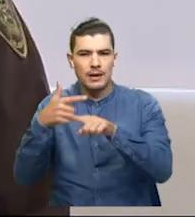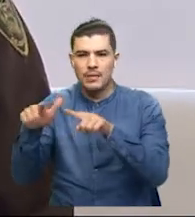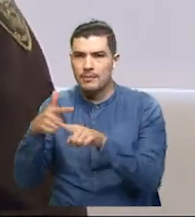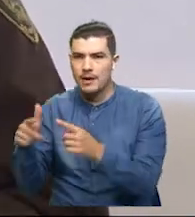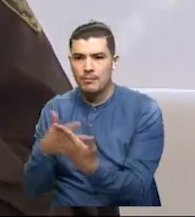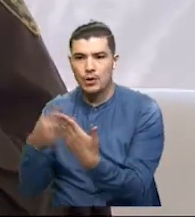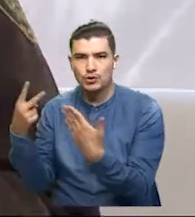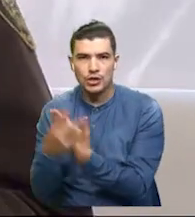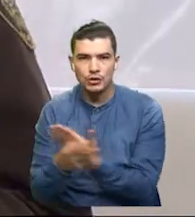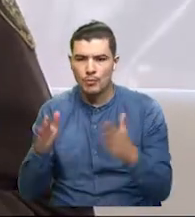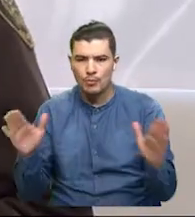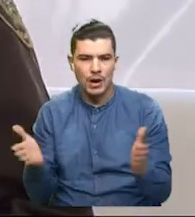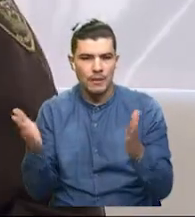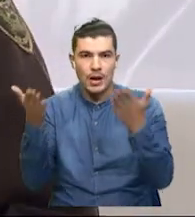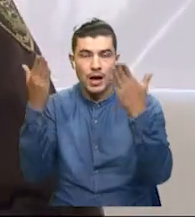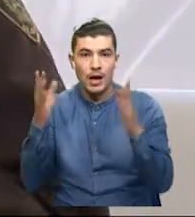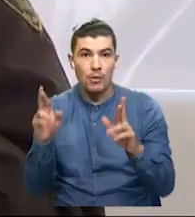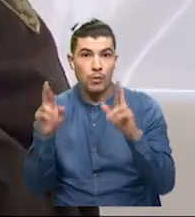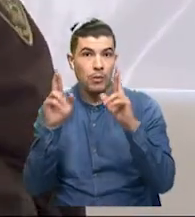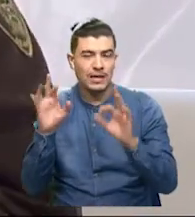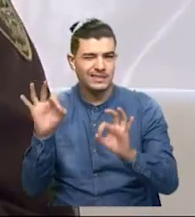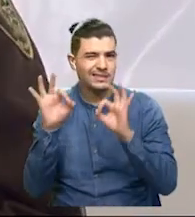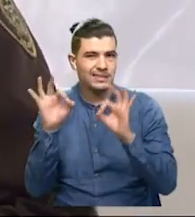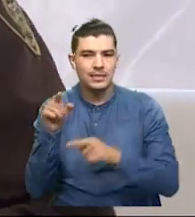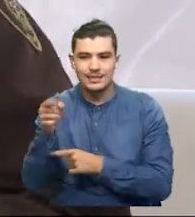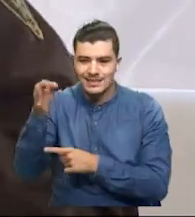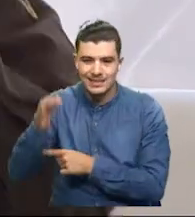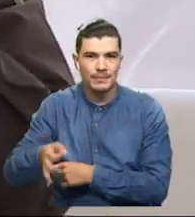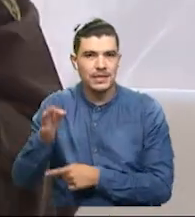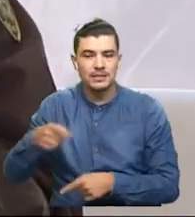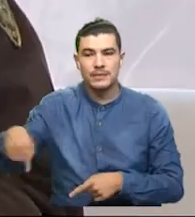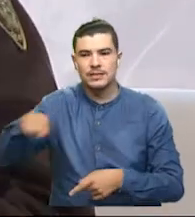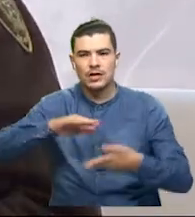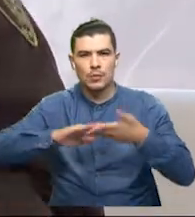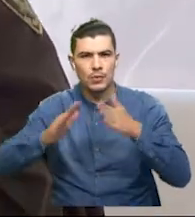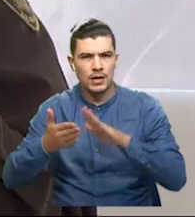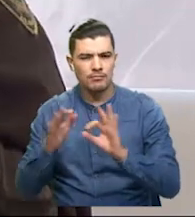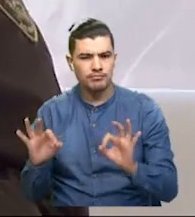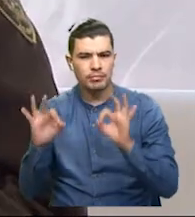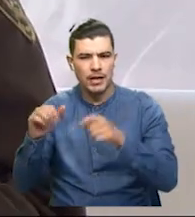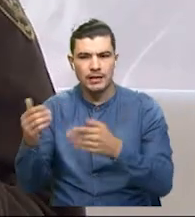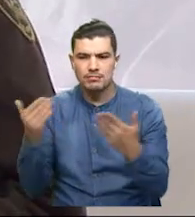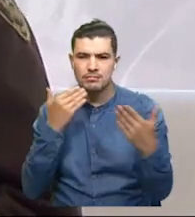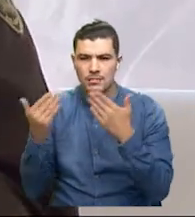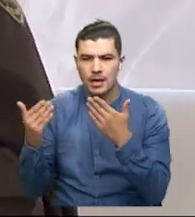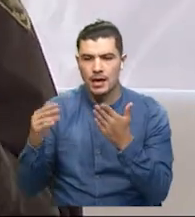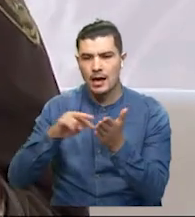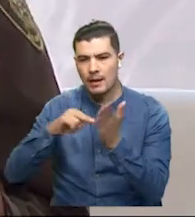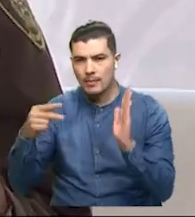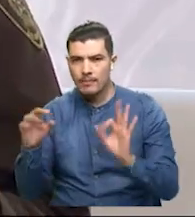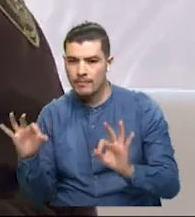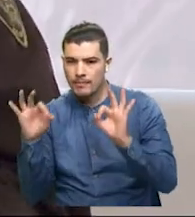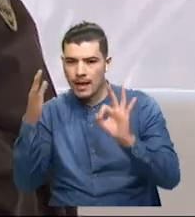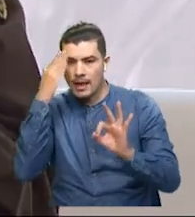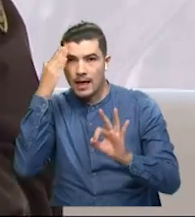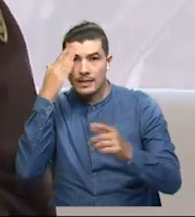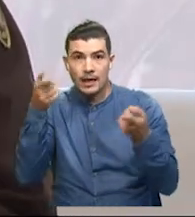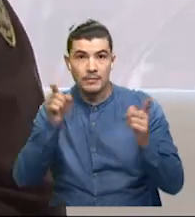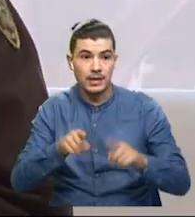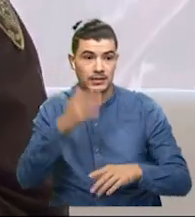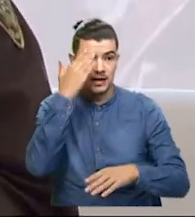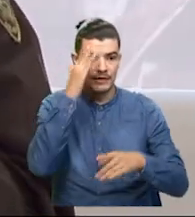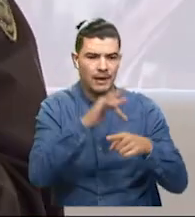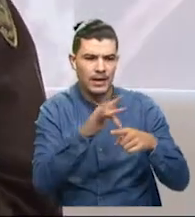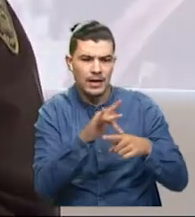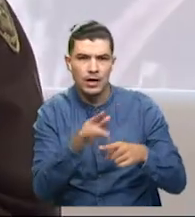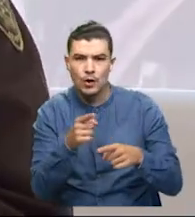proyectos productivos, garantizando siempre el ejercicio adecuado, la tecnología, pero también la implementación, asimismo las